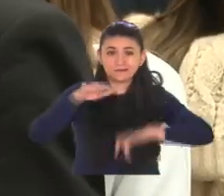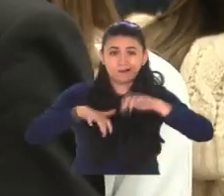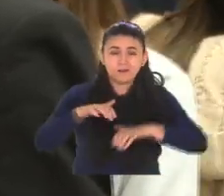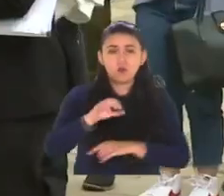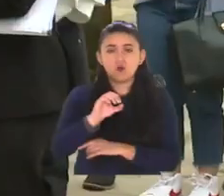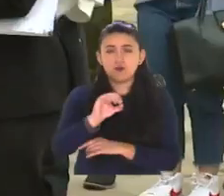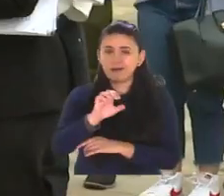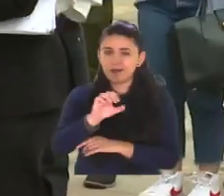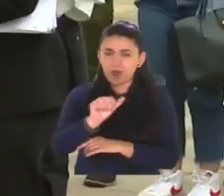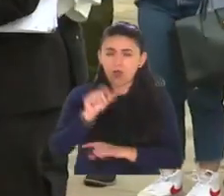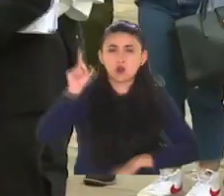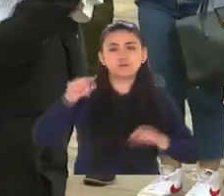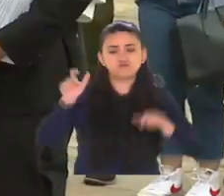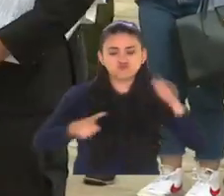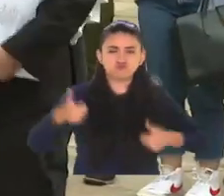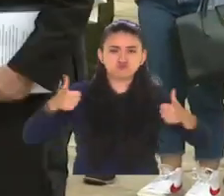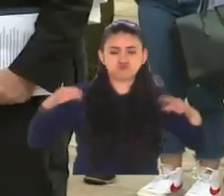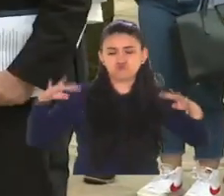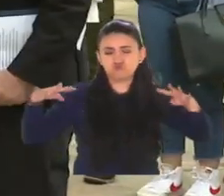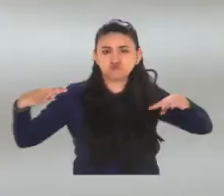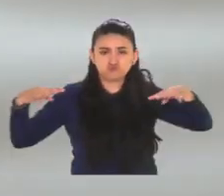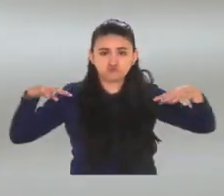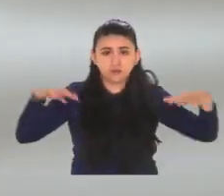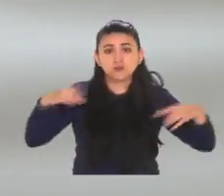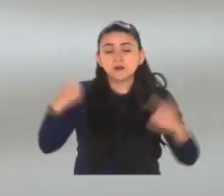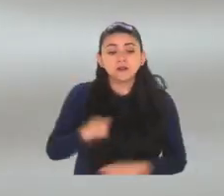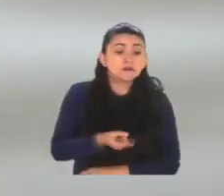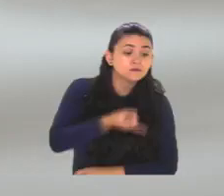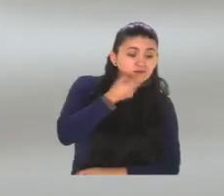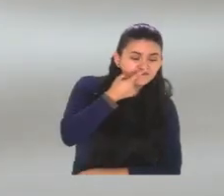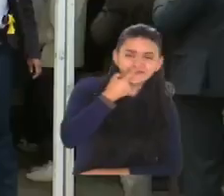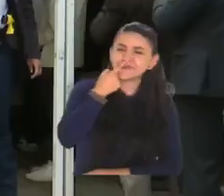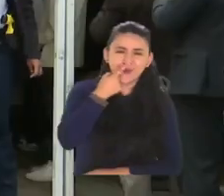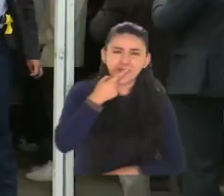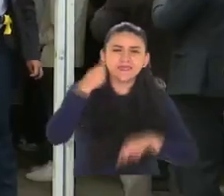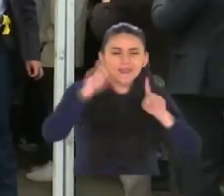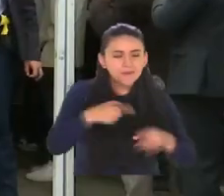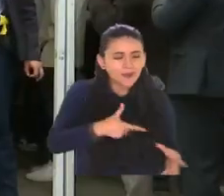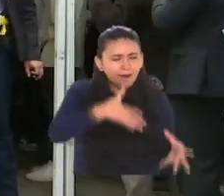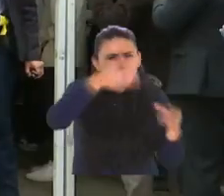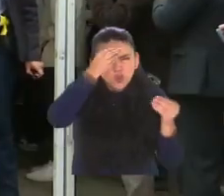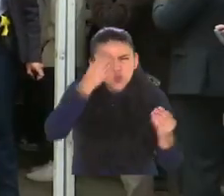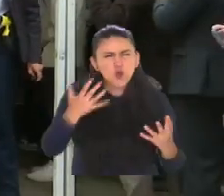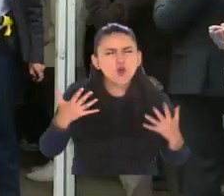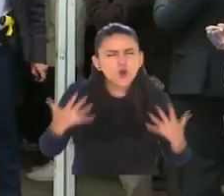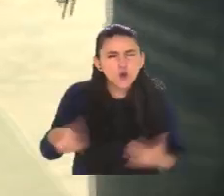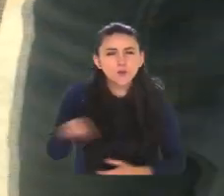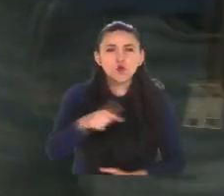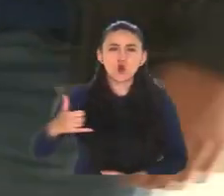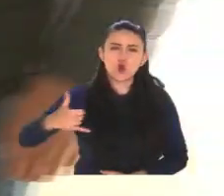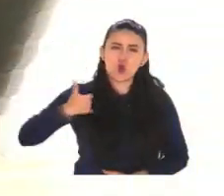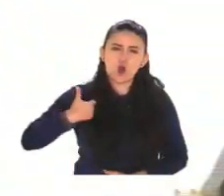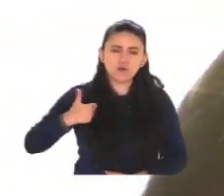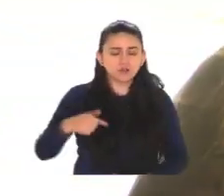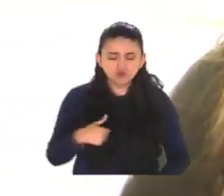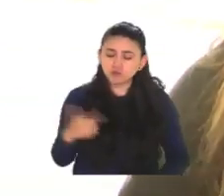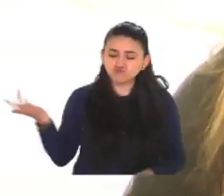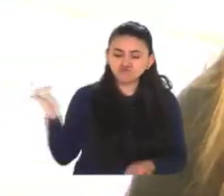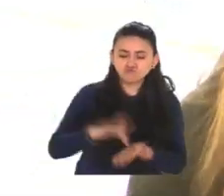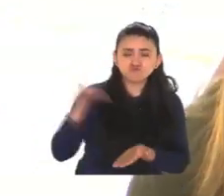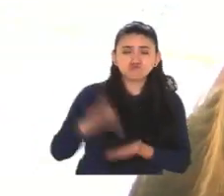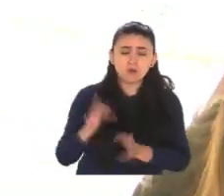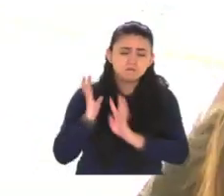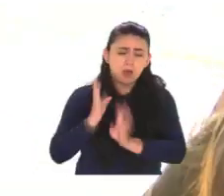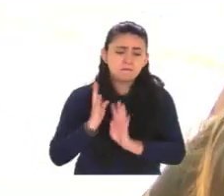varios observadores aseguraron que no solamente venían a observar sino aprender de cómo los jóvenes decían presente en este mecanismo